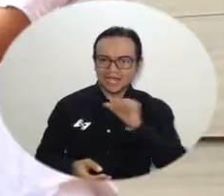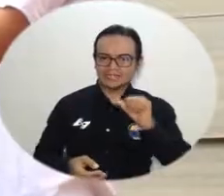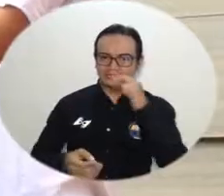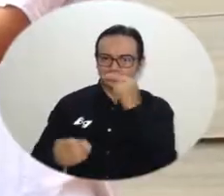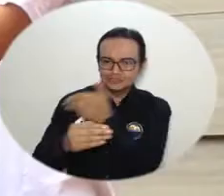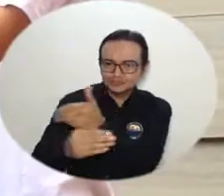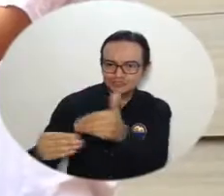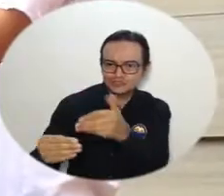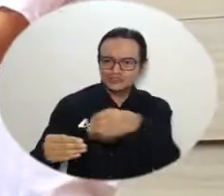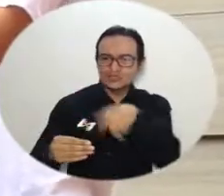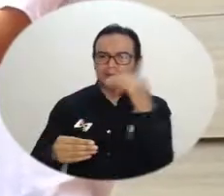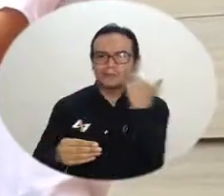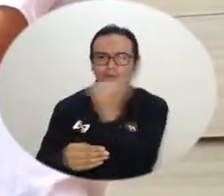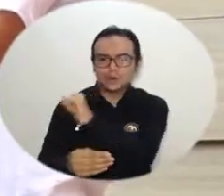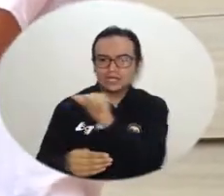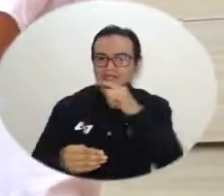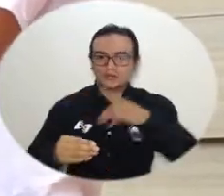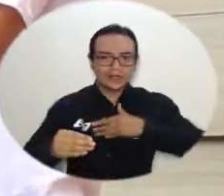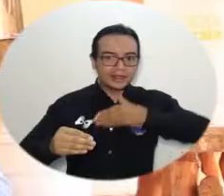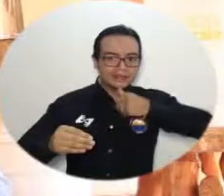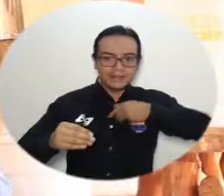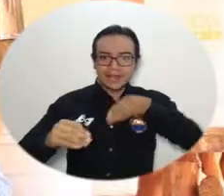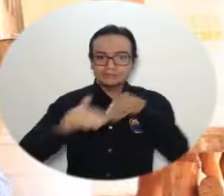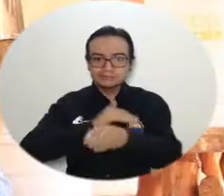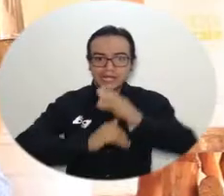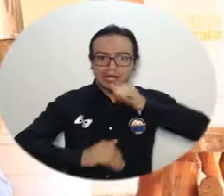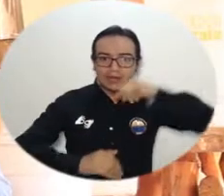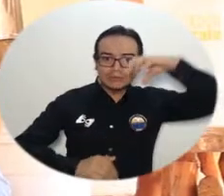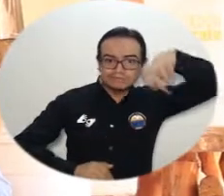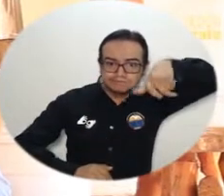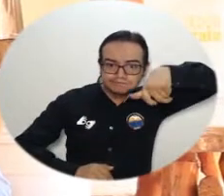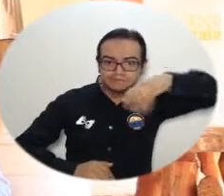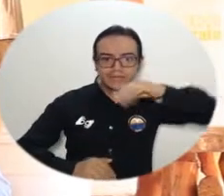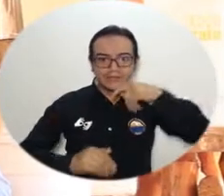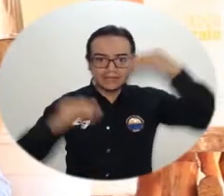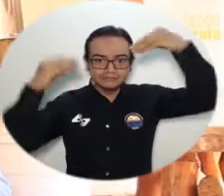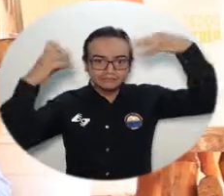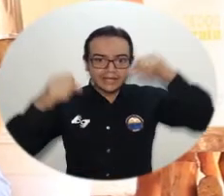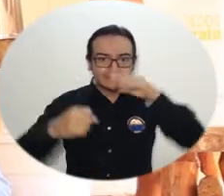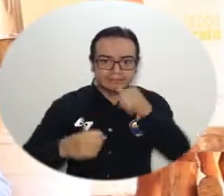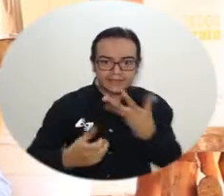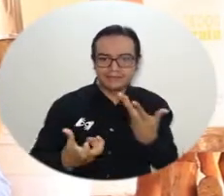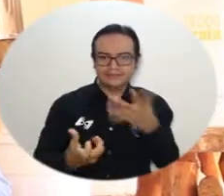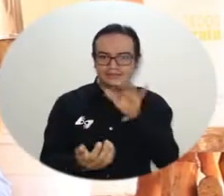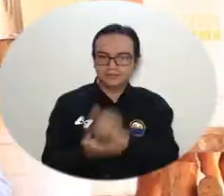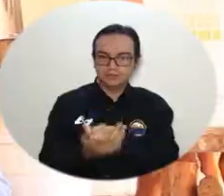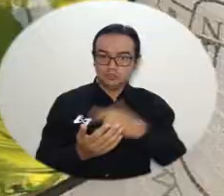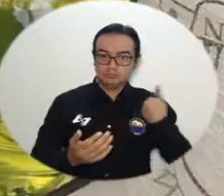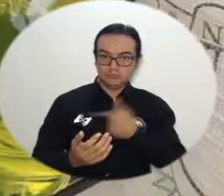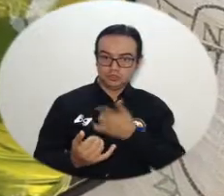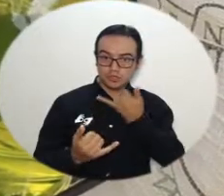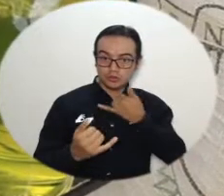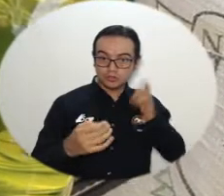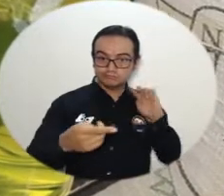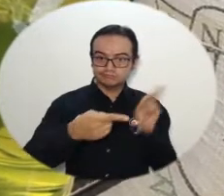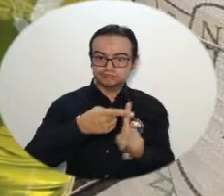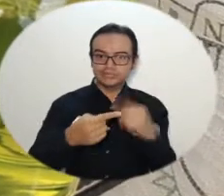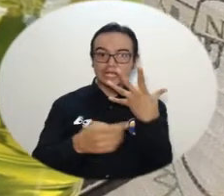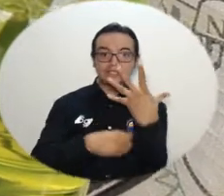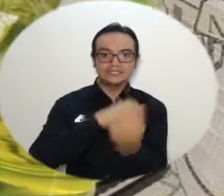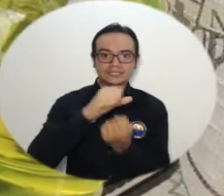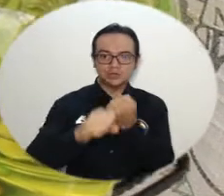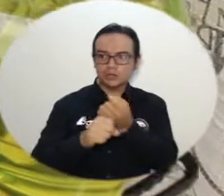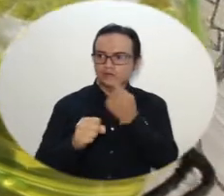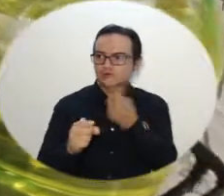están viviendo sin acceso a servicios básicos. En estos 5 años de trabajo, nuestro mayor logro es estar hoy presente en 5 departamentos de la